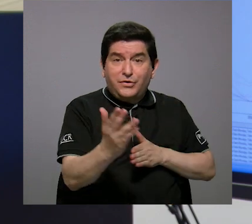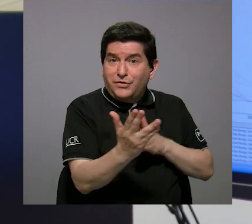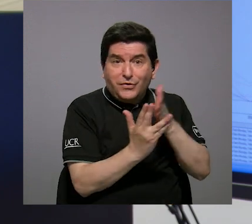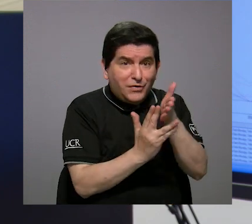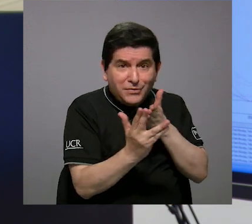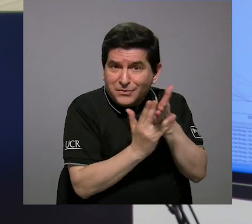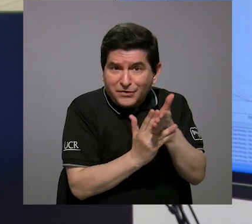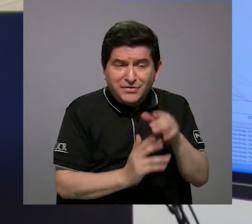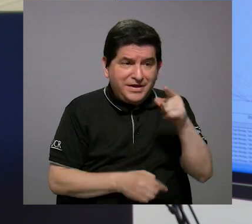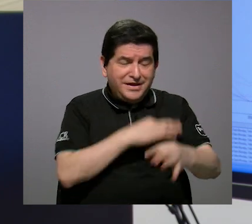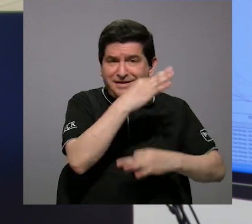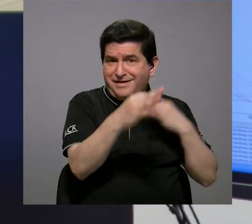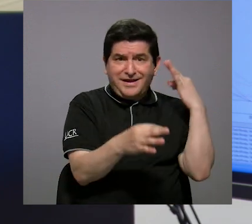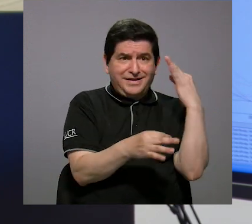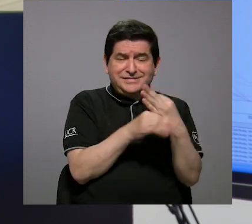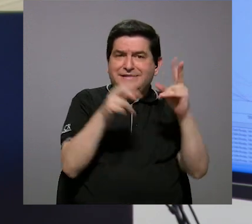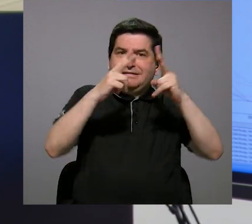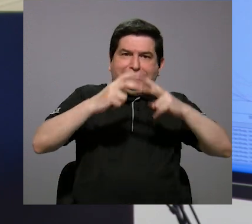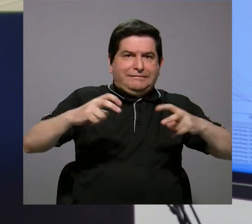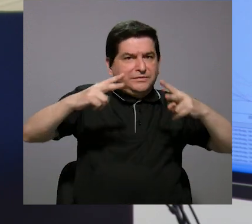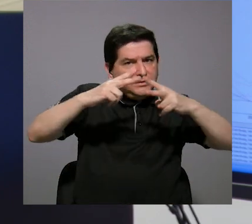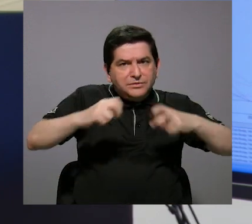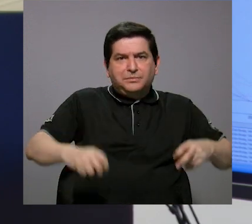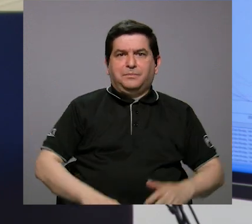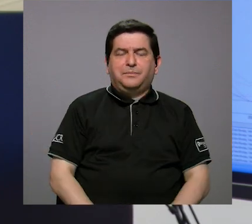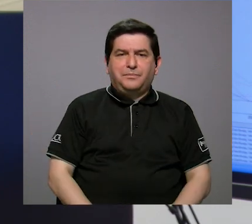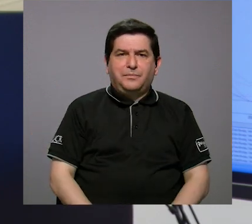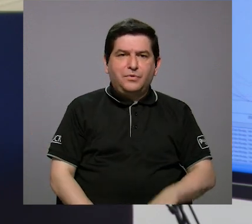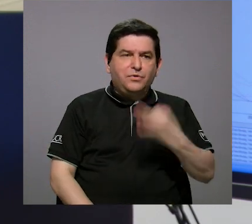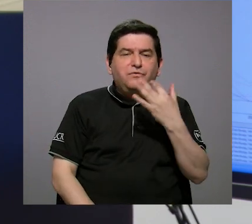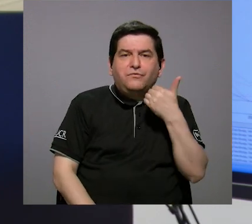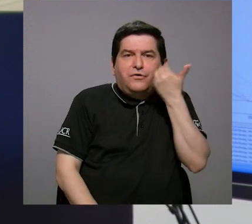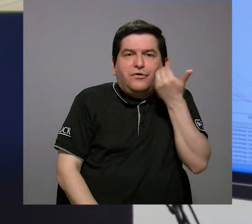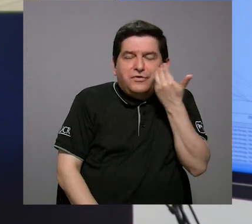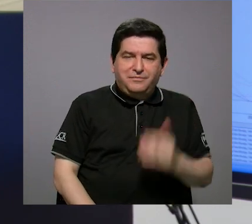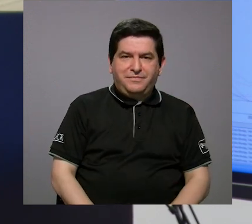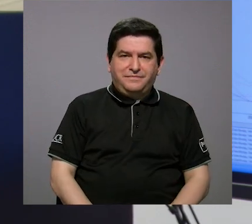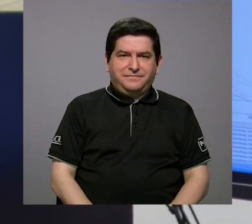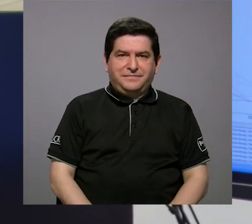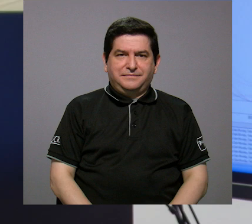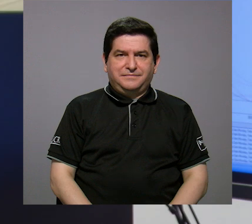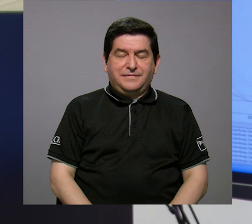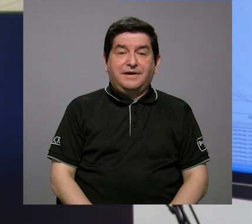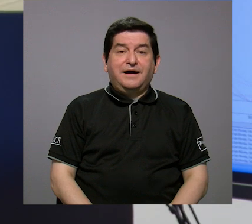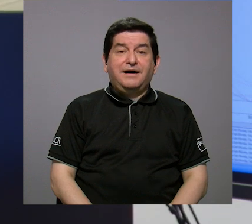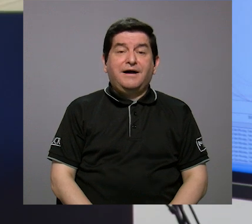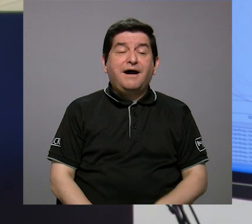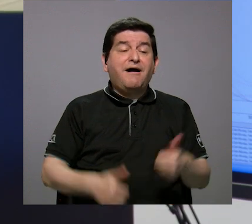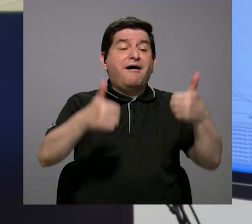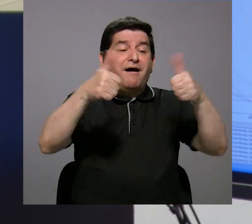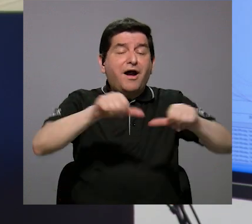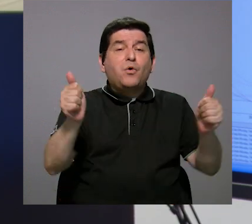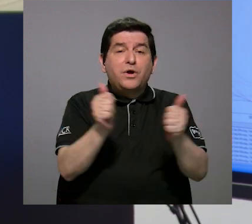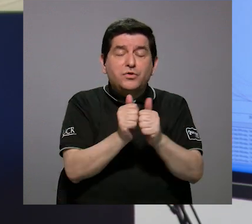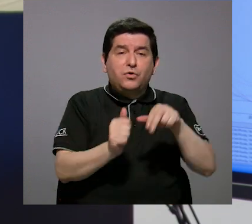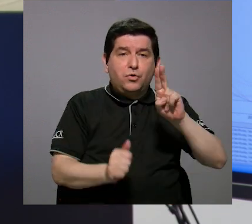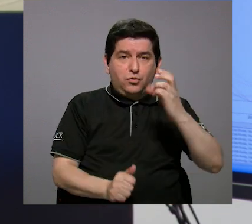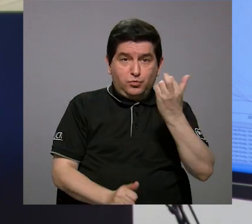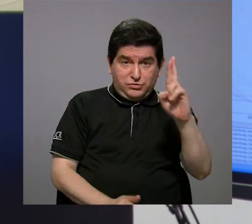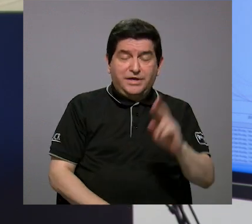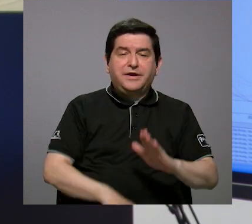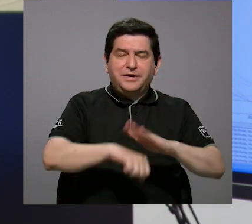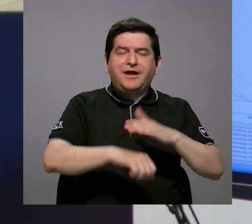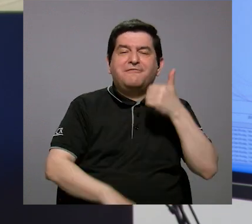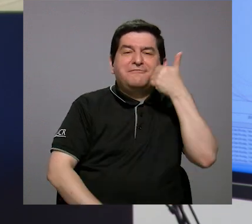acceder a este tipo de análisis de manera fácil. Entonces el hecho de tener estos convenios lo